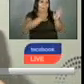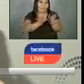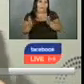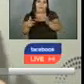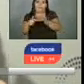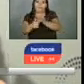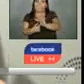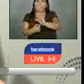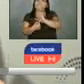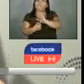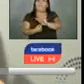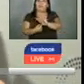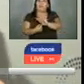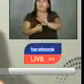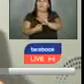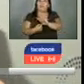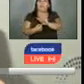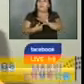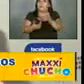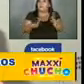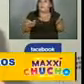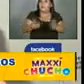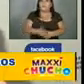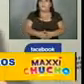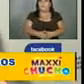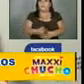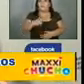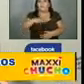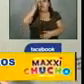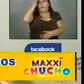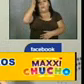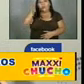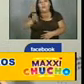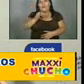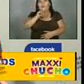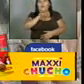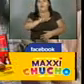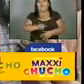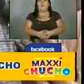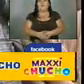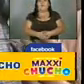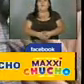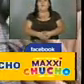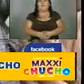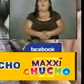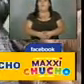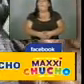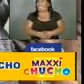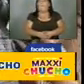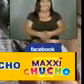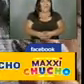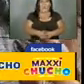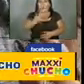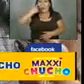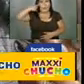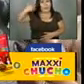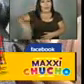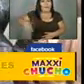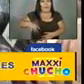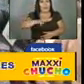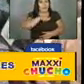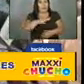un buen resultado, yo creo que esto tendrá un costo muy alto para el país. Creo que es gravísimo seguir